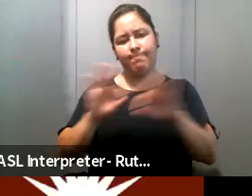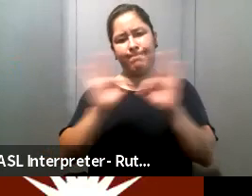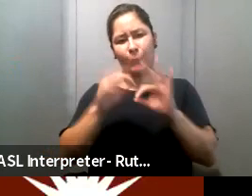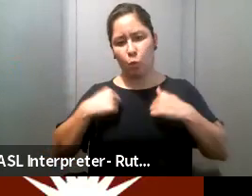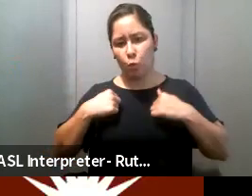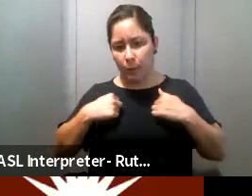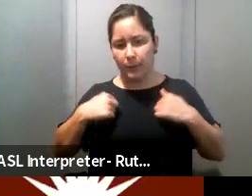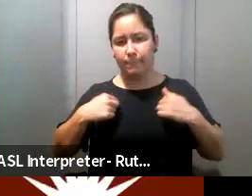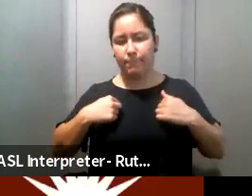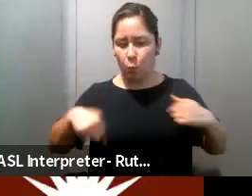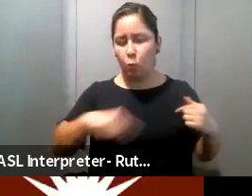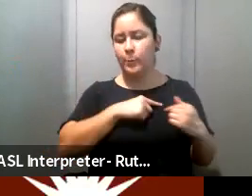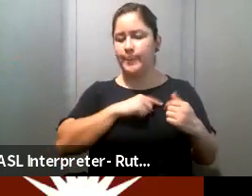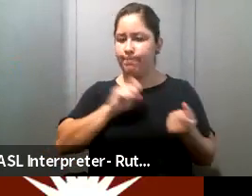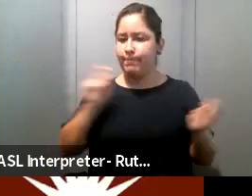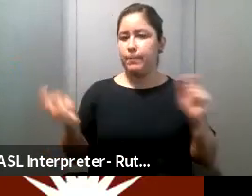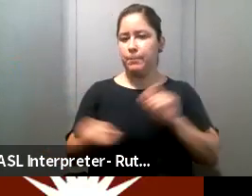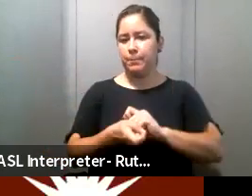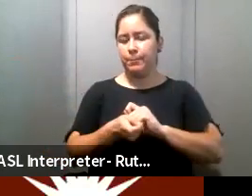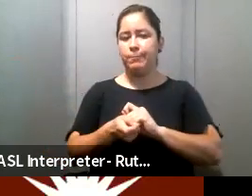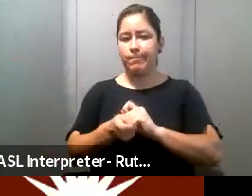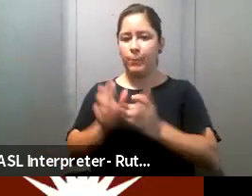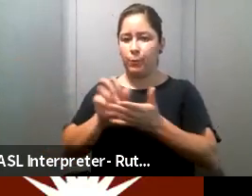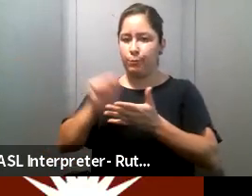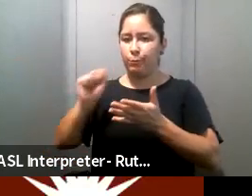de encarcelamiento masivo.